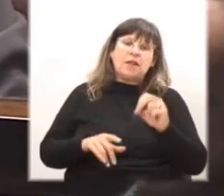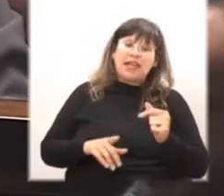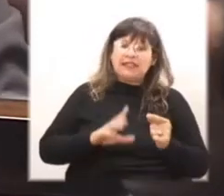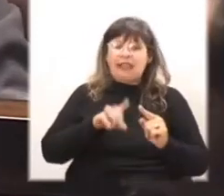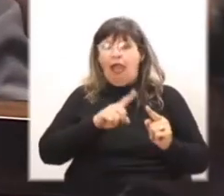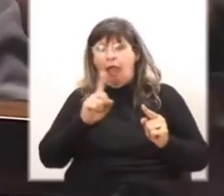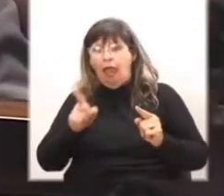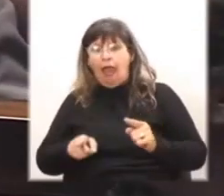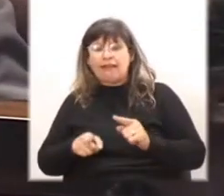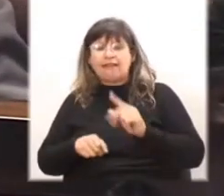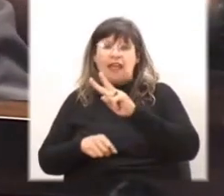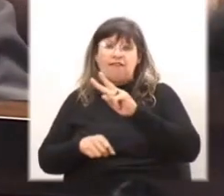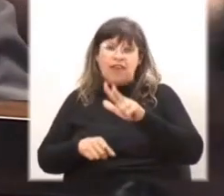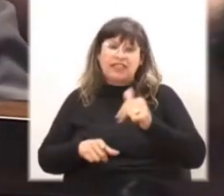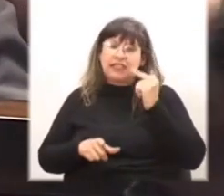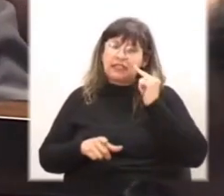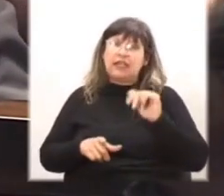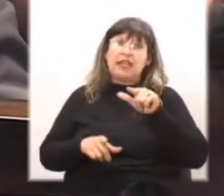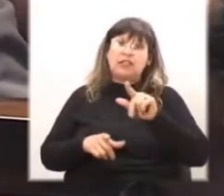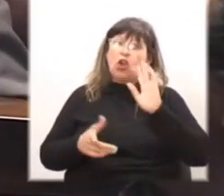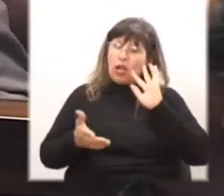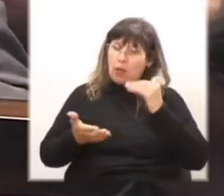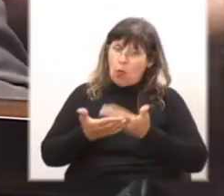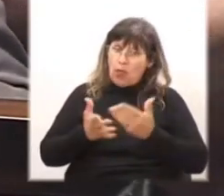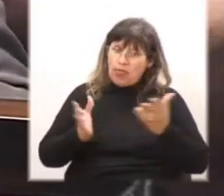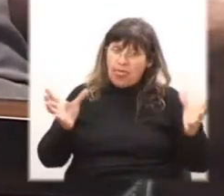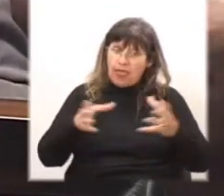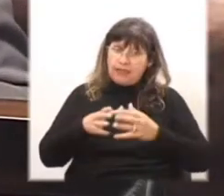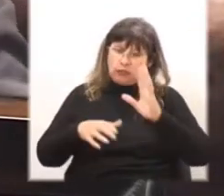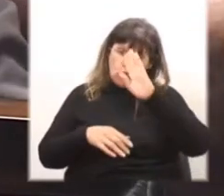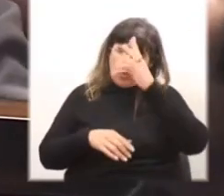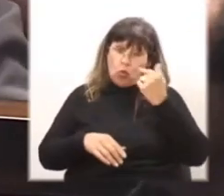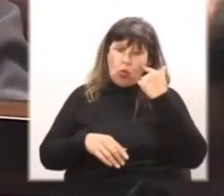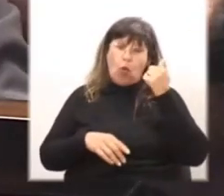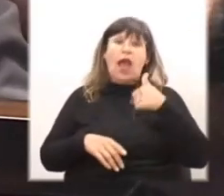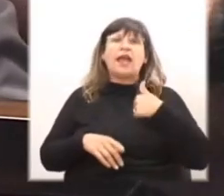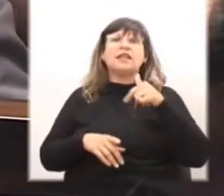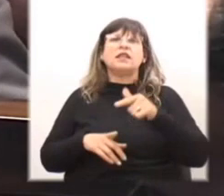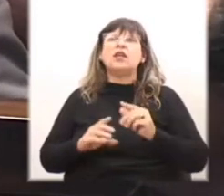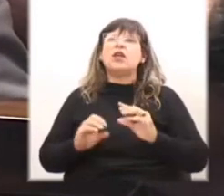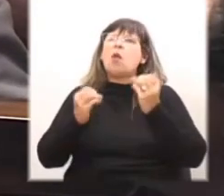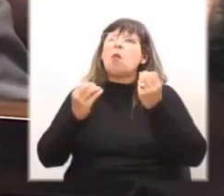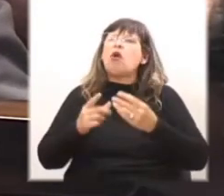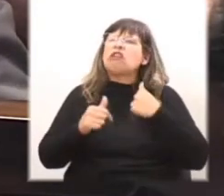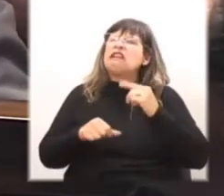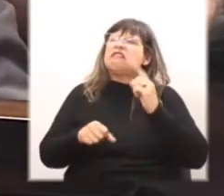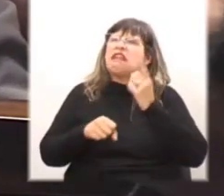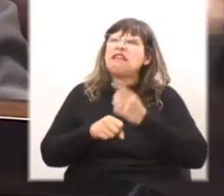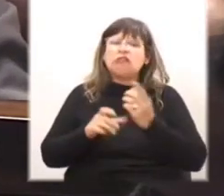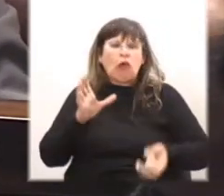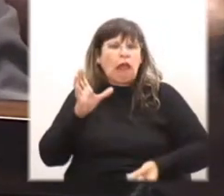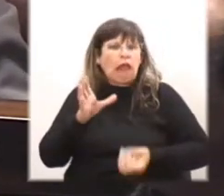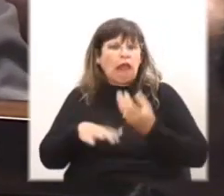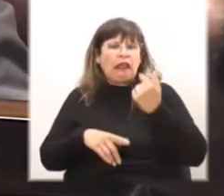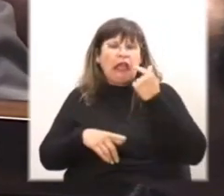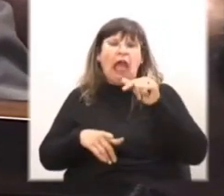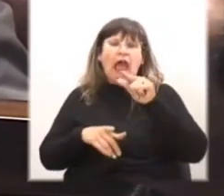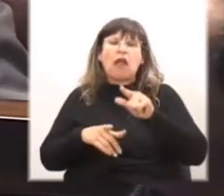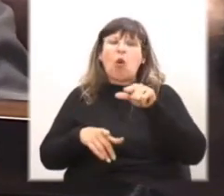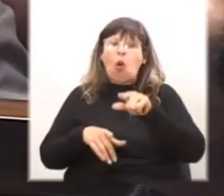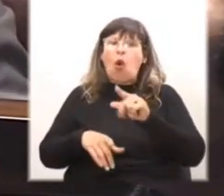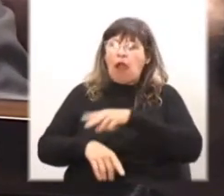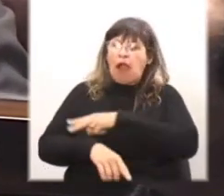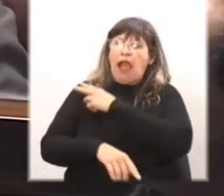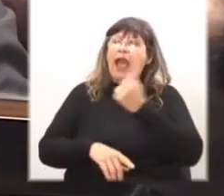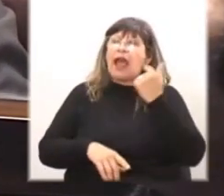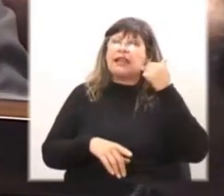2023 a propuesta de la delegación de Uruguay. ¿Por qué razón se decidió crear nuevos cargos en el